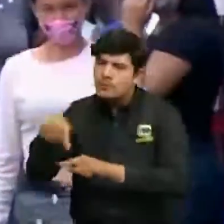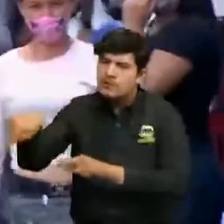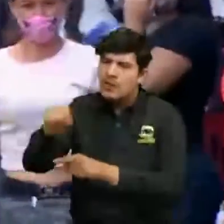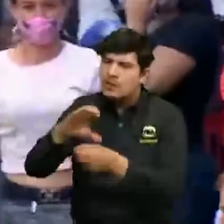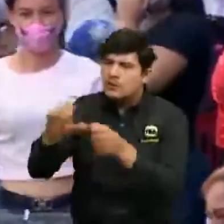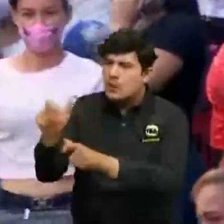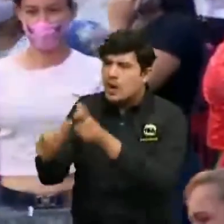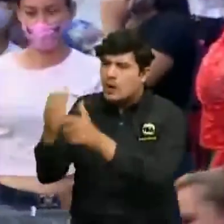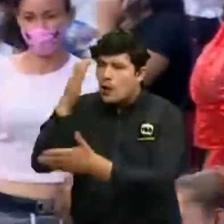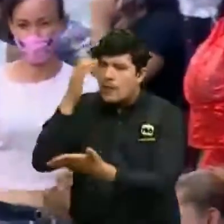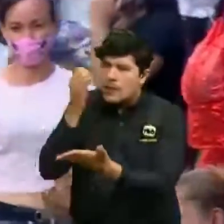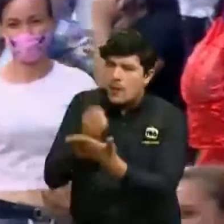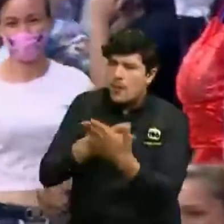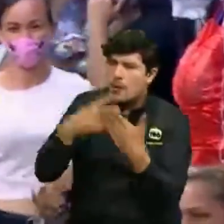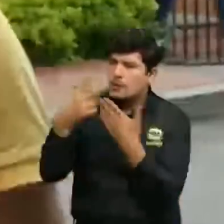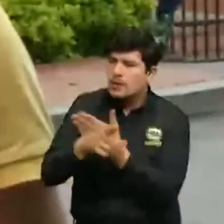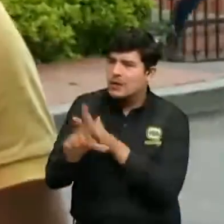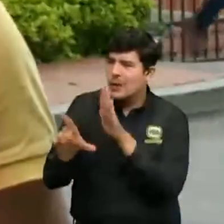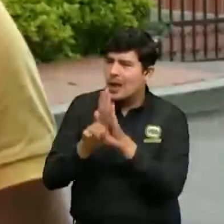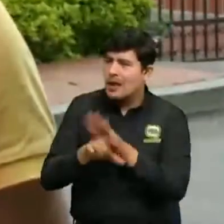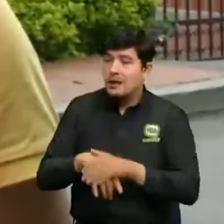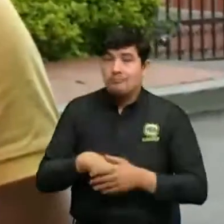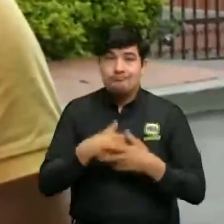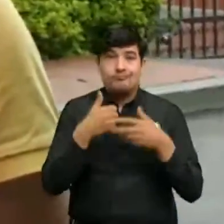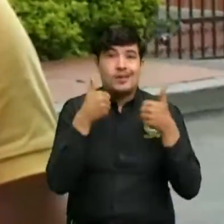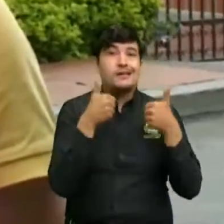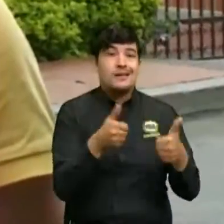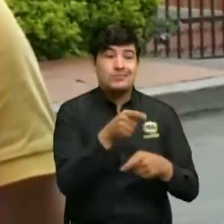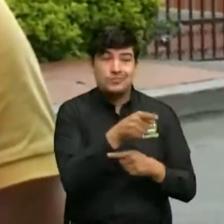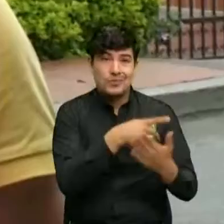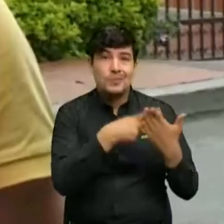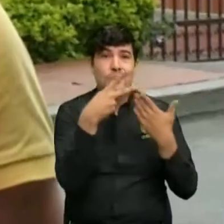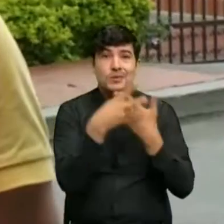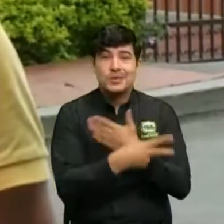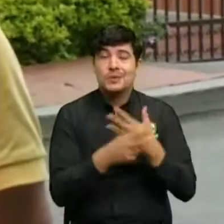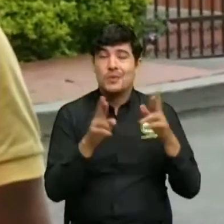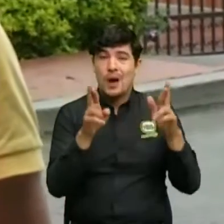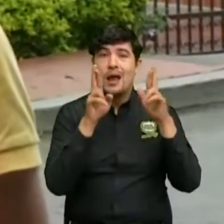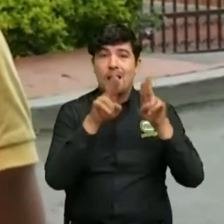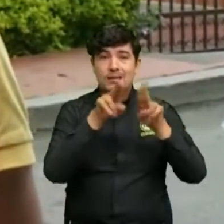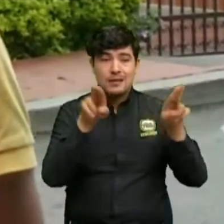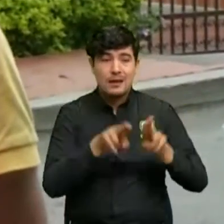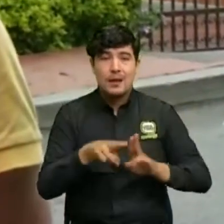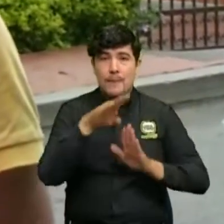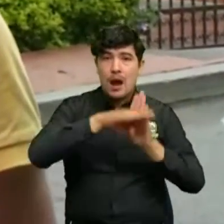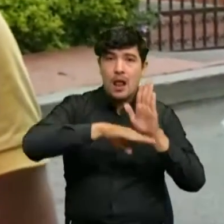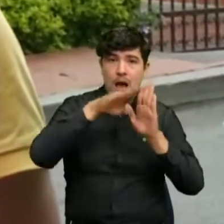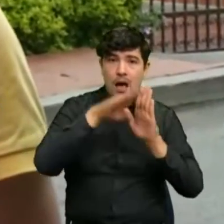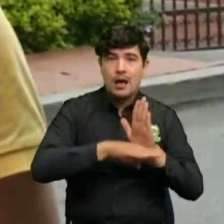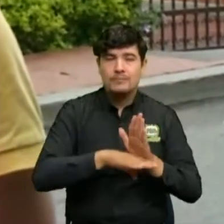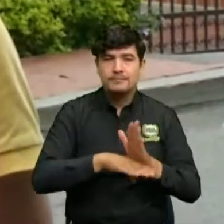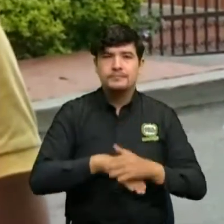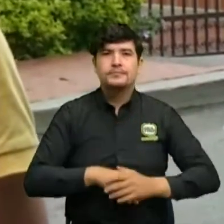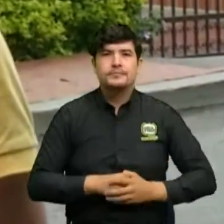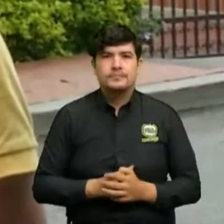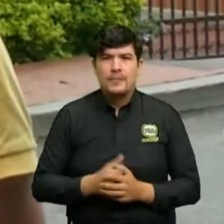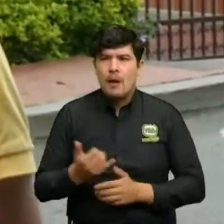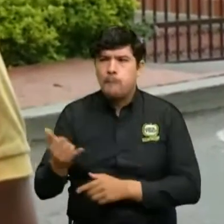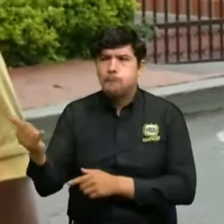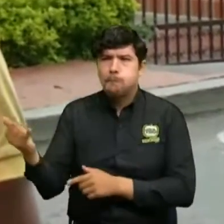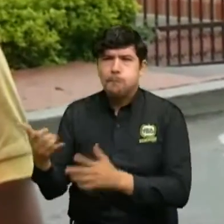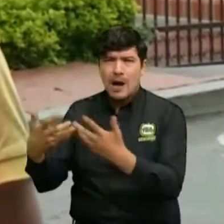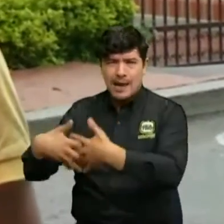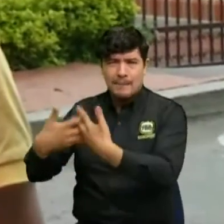lo que dijeron para eso muy bien ese proyecto que lo debe garantizar a unas tarifas muy económicas ya que las empresas cada